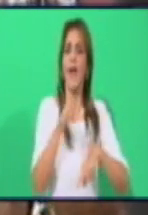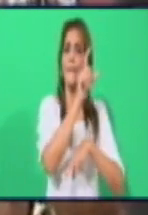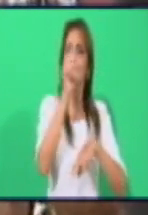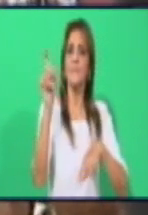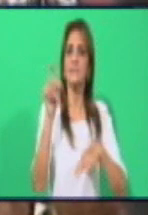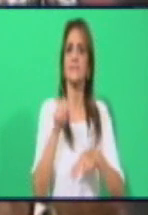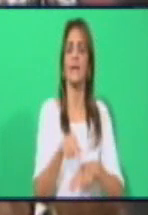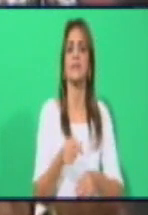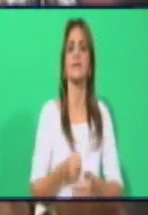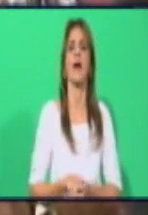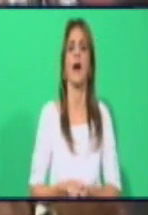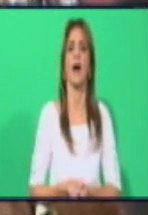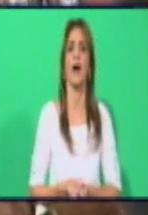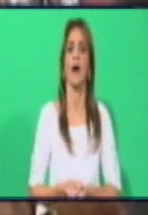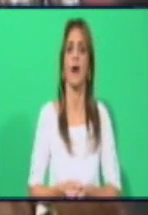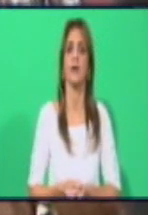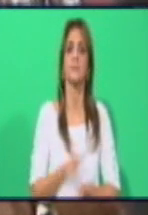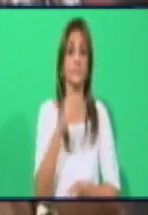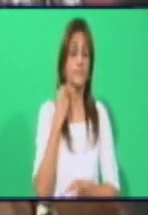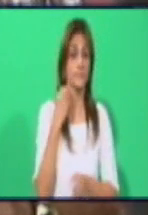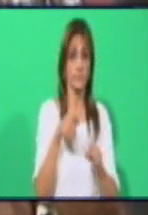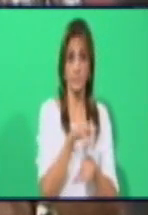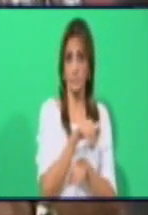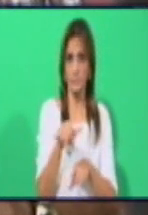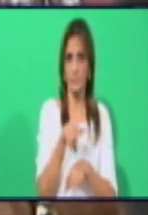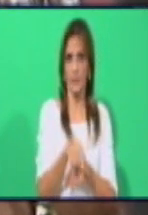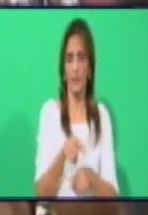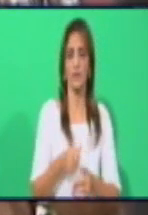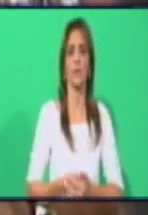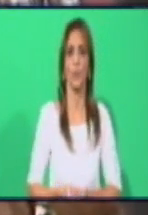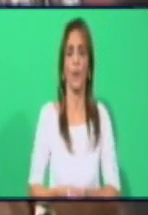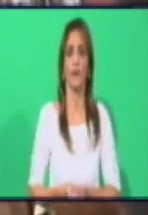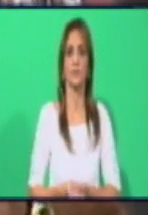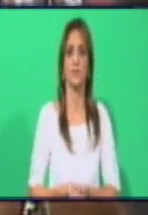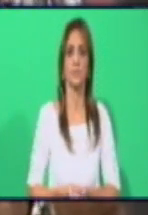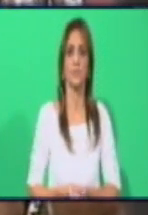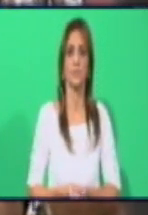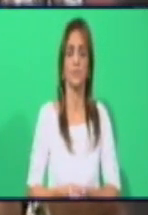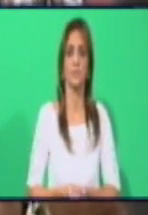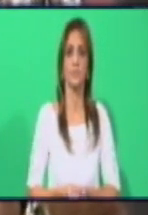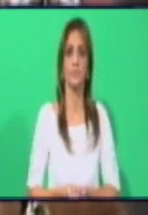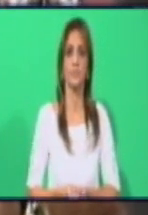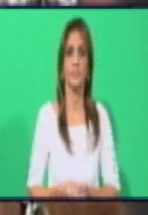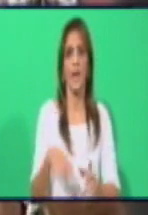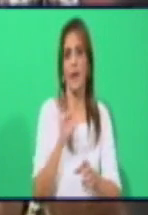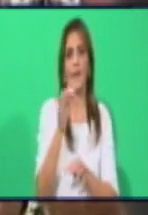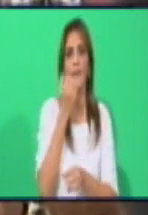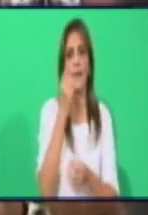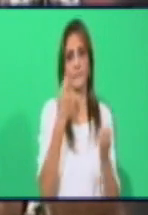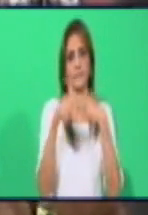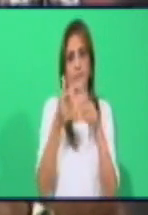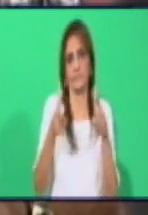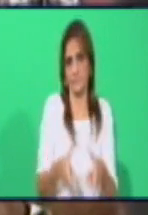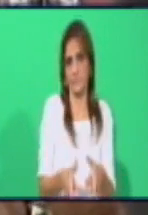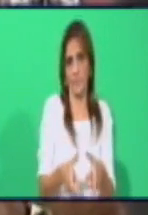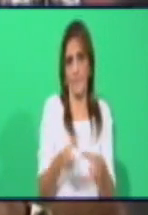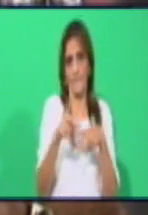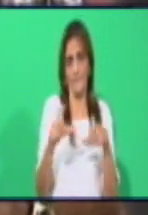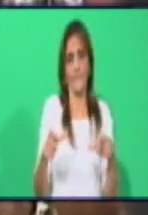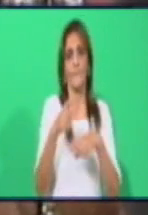ahí al cliente, en la pizza napolitana, un tercio de la pizza, o sea, 116